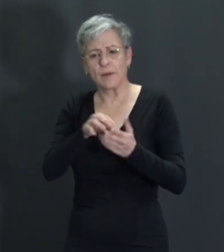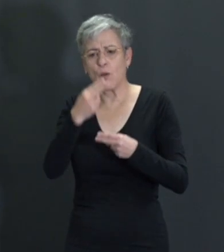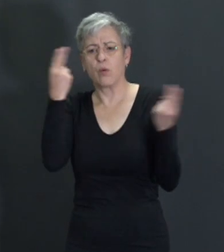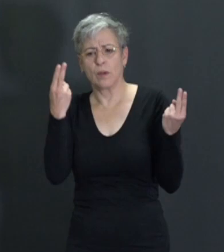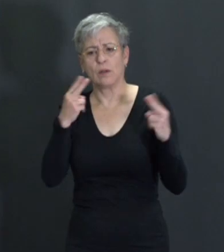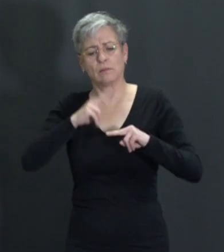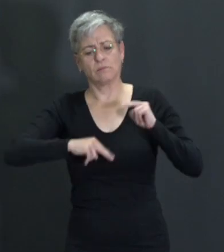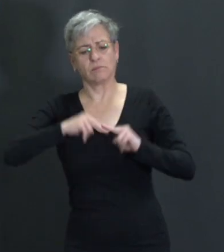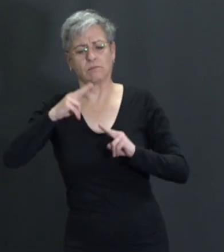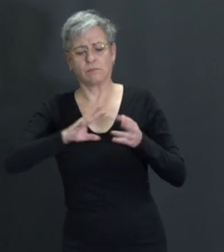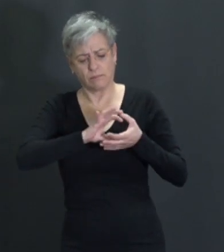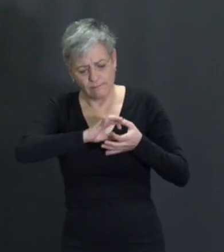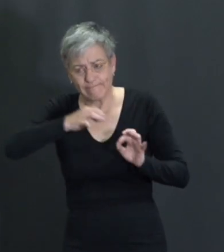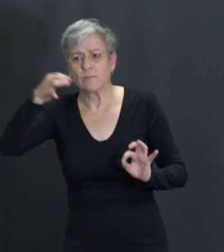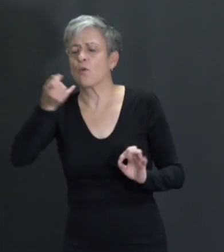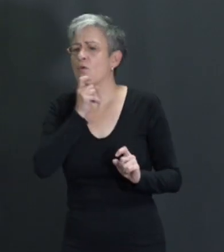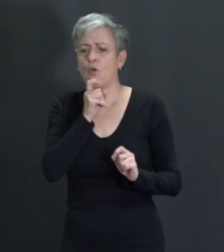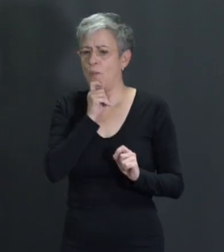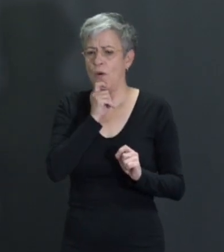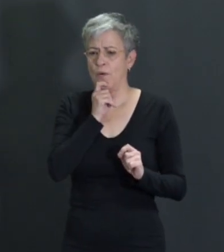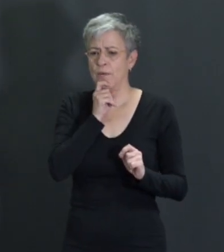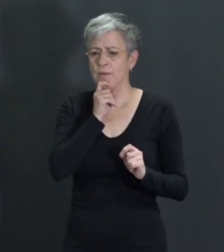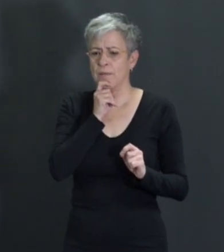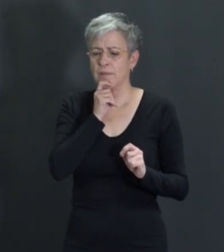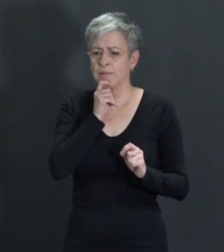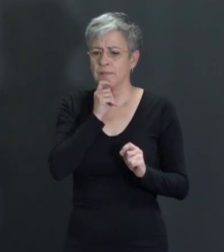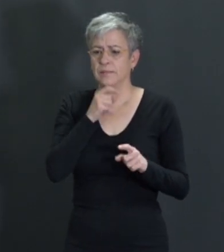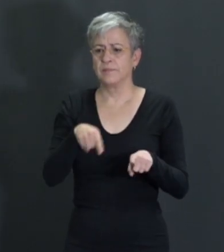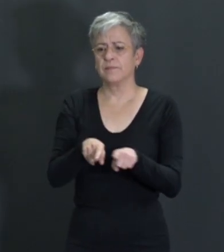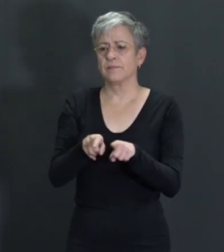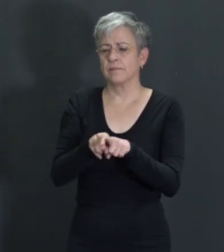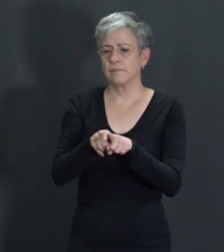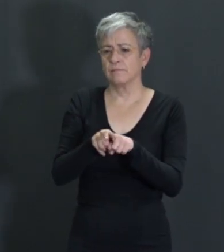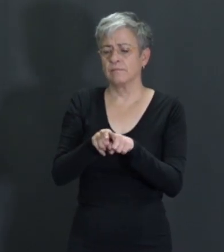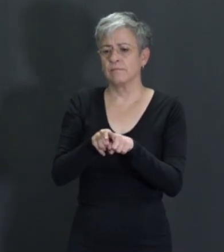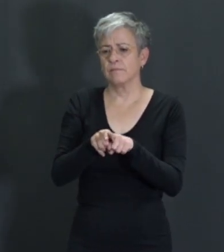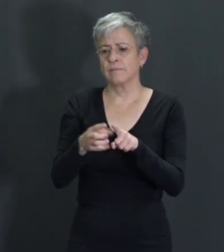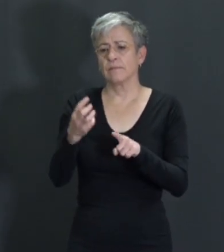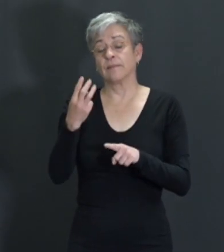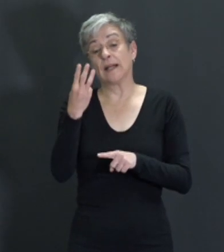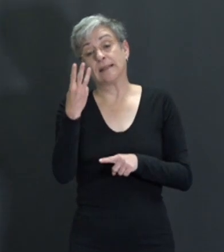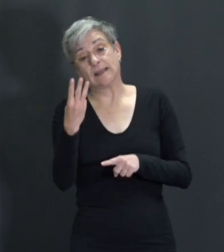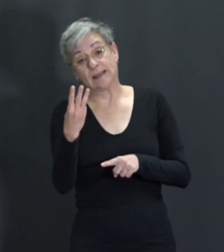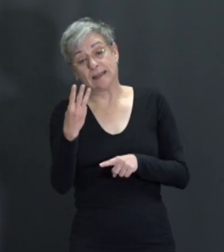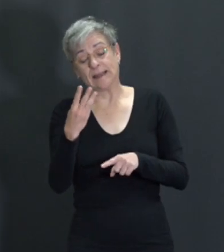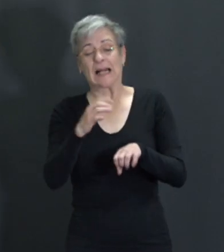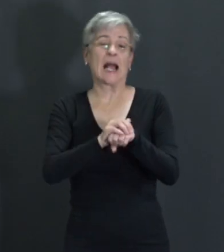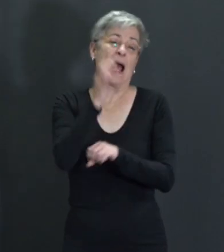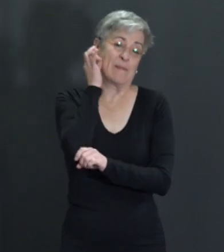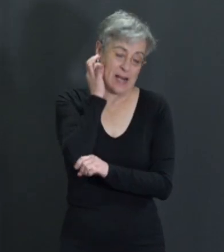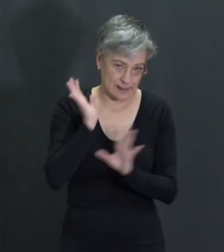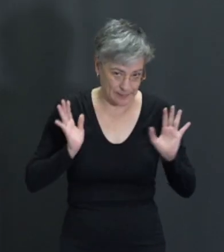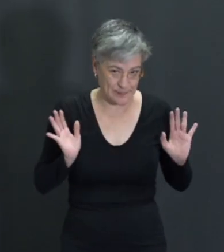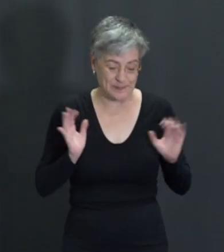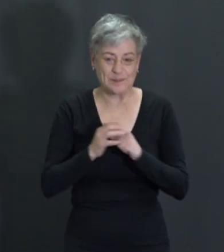toda la cadena del servicio público? Pues yendo de la mano de 3 amigas, de 3 aliadas.